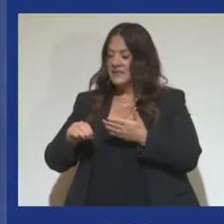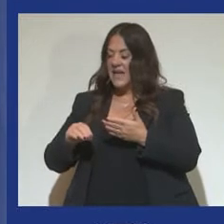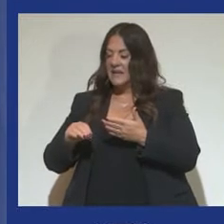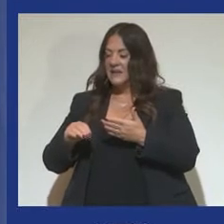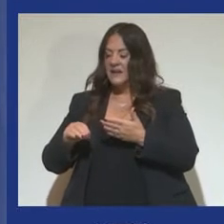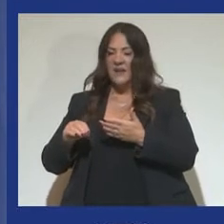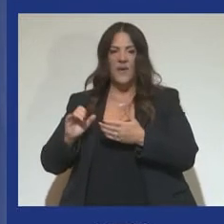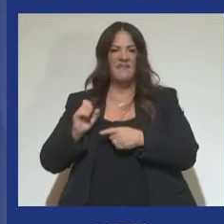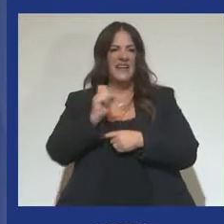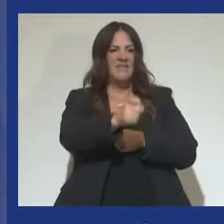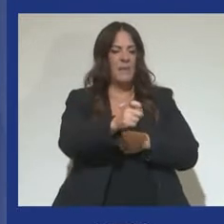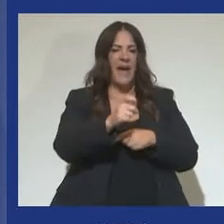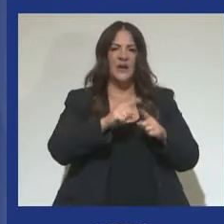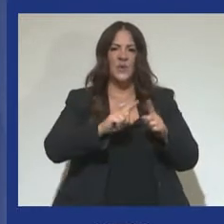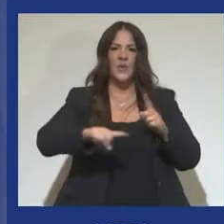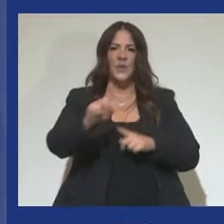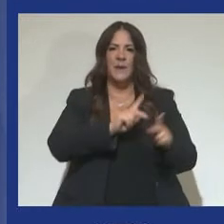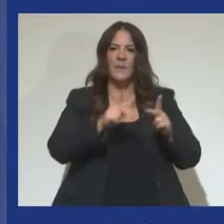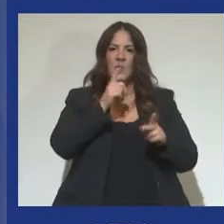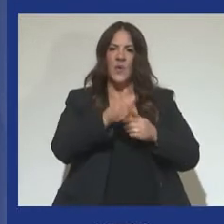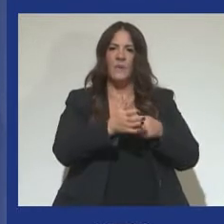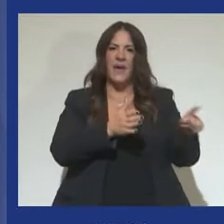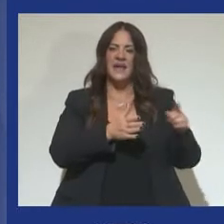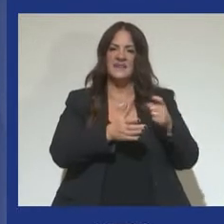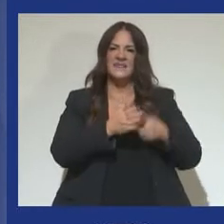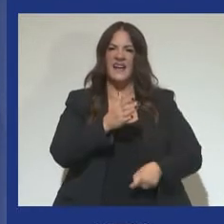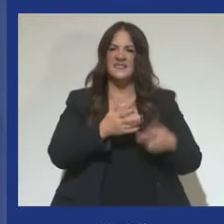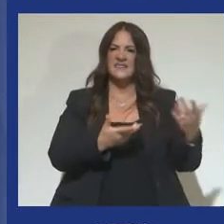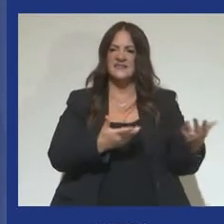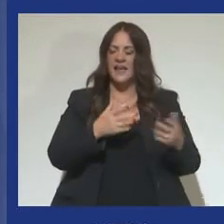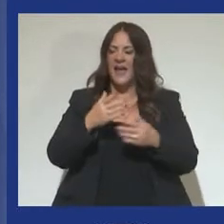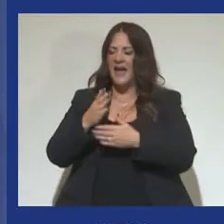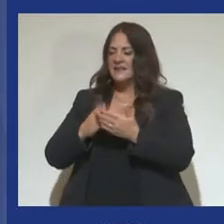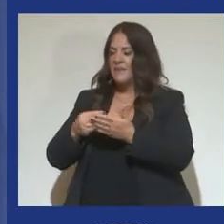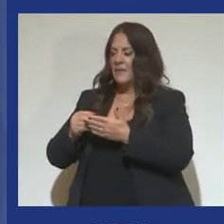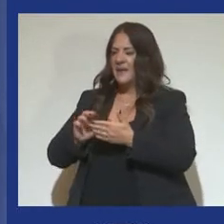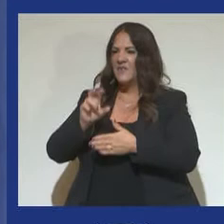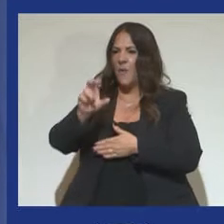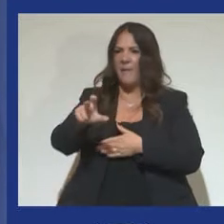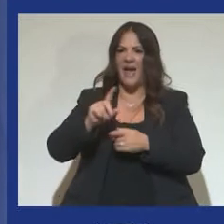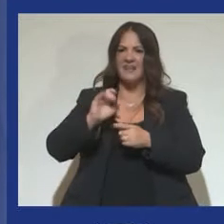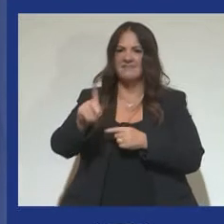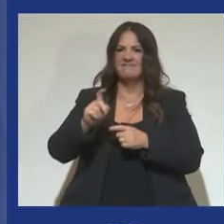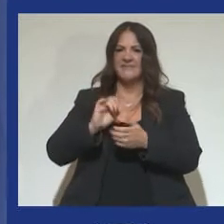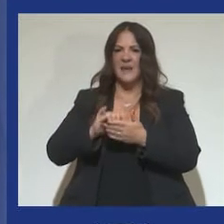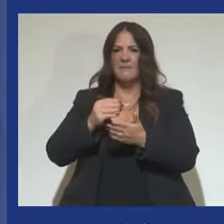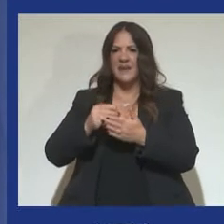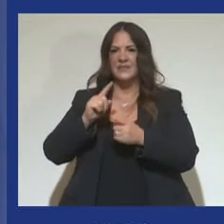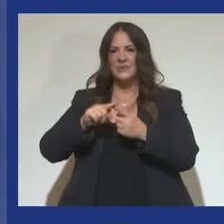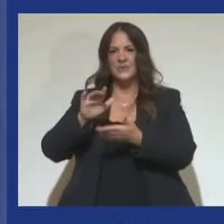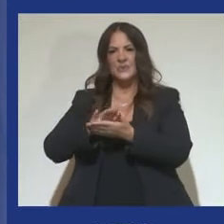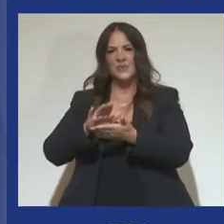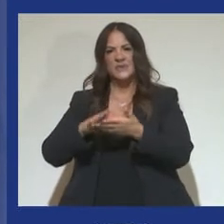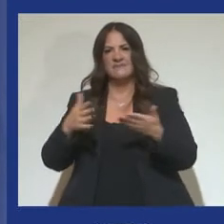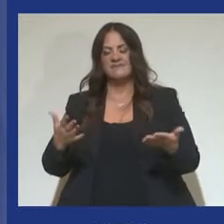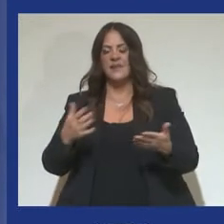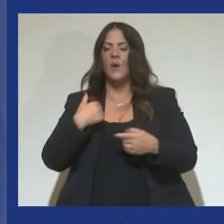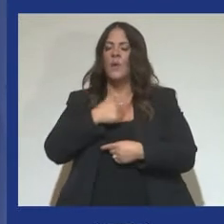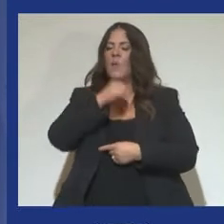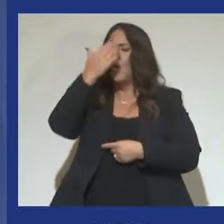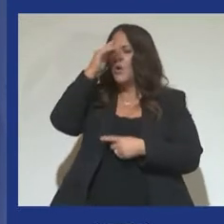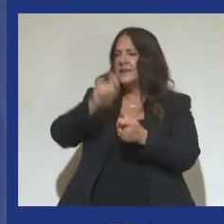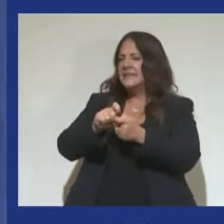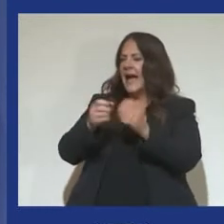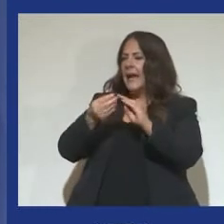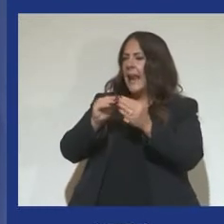los contribuyentes oa las escuelas pero esto es una proyección no sabemos exactamente cuál será la cifra en dólares hasta que